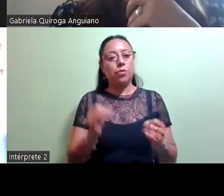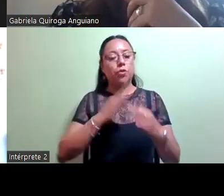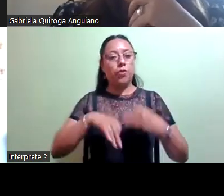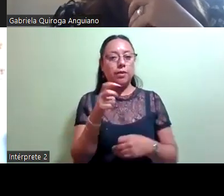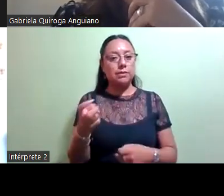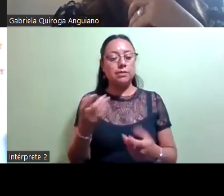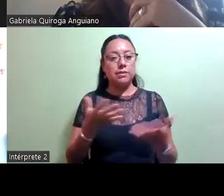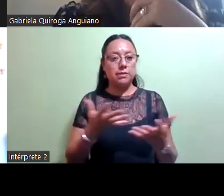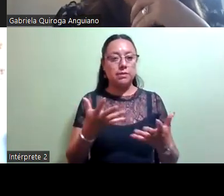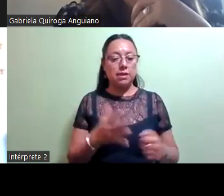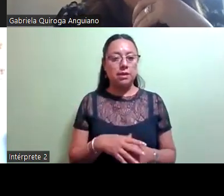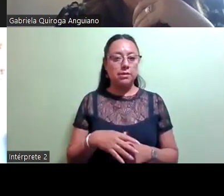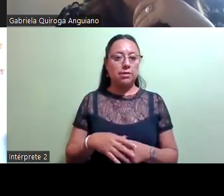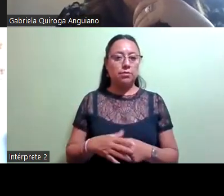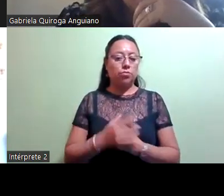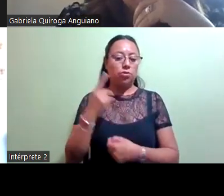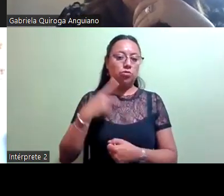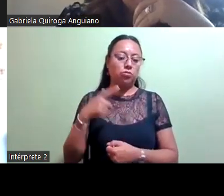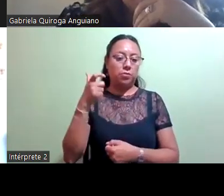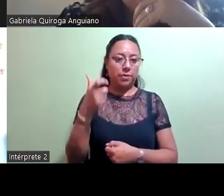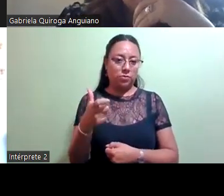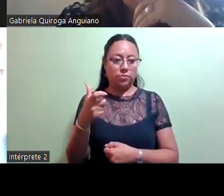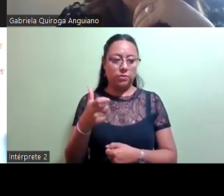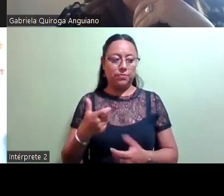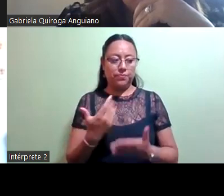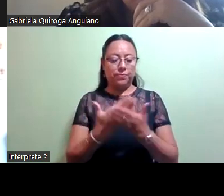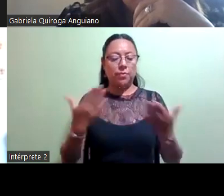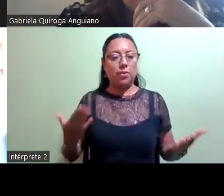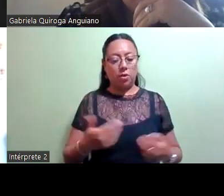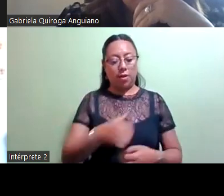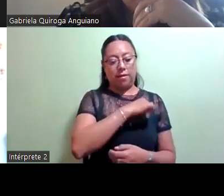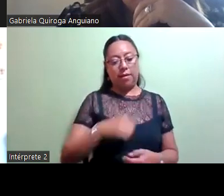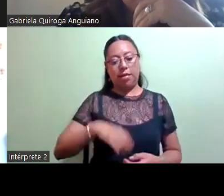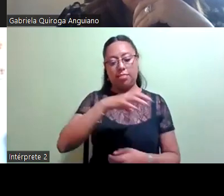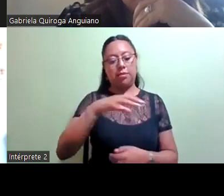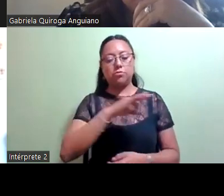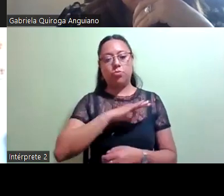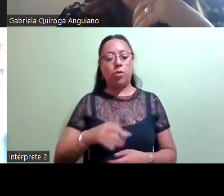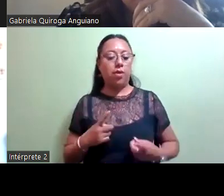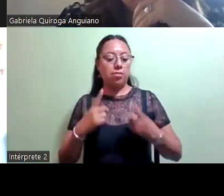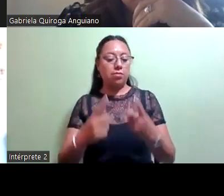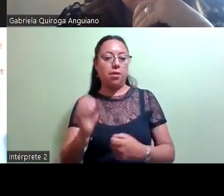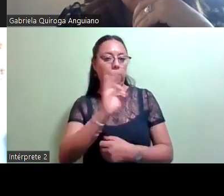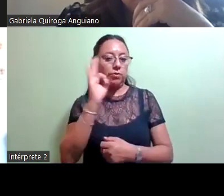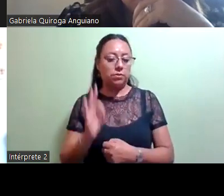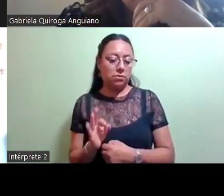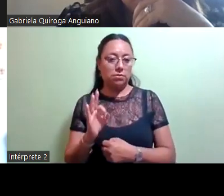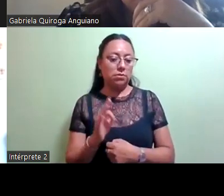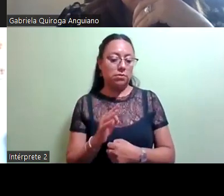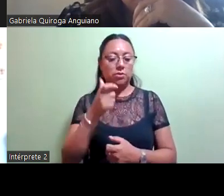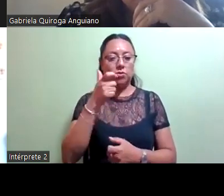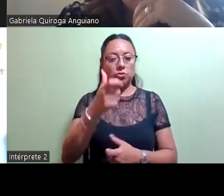con cargo a su presupuesto. Que las alcaldías destinen un porcentaje de su presupuesto anual